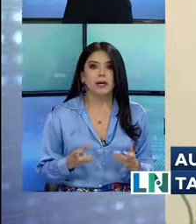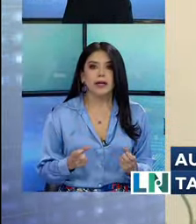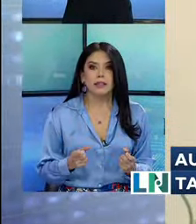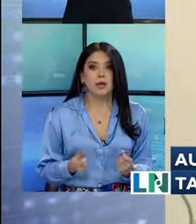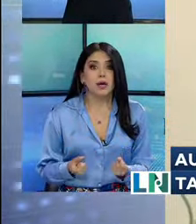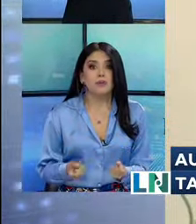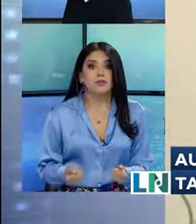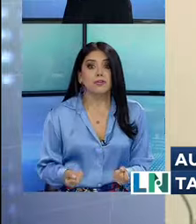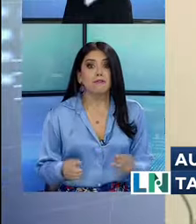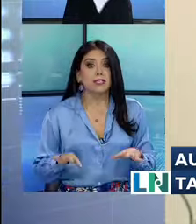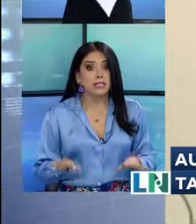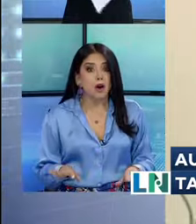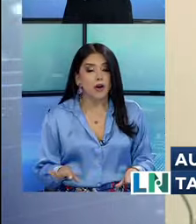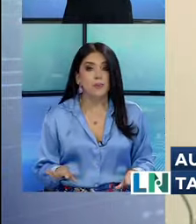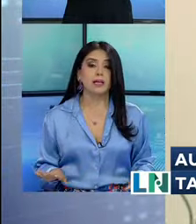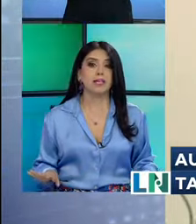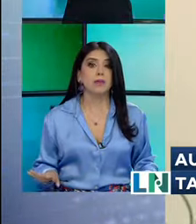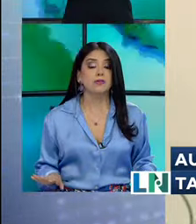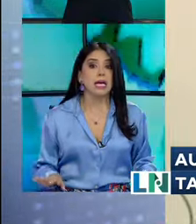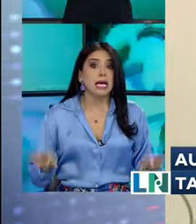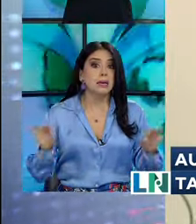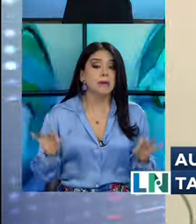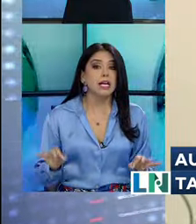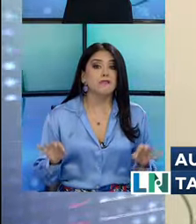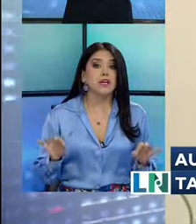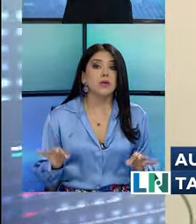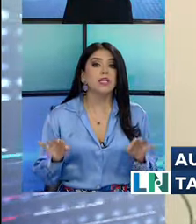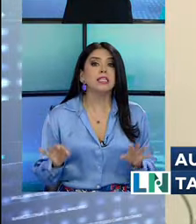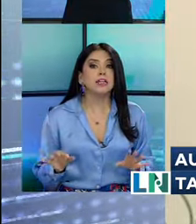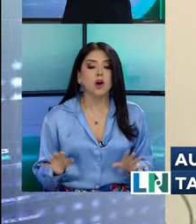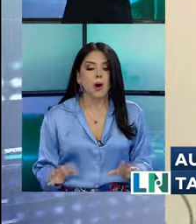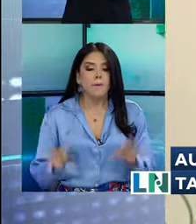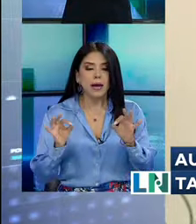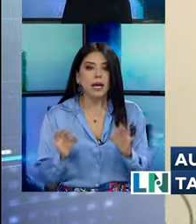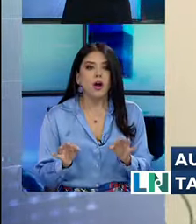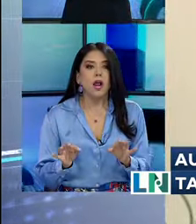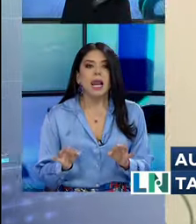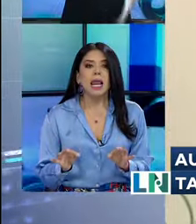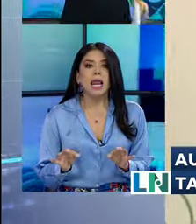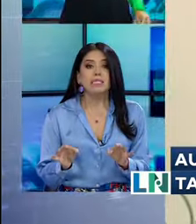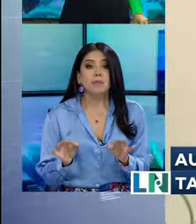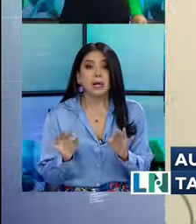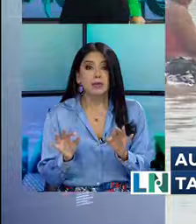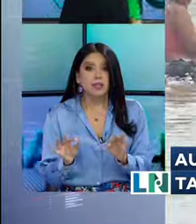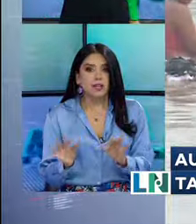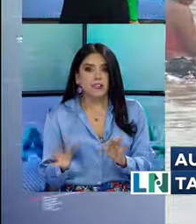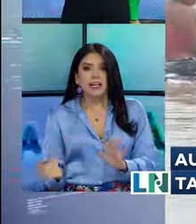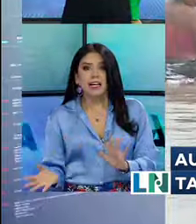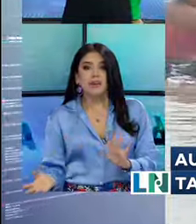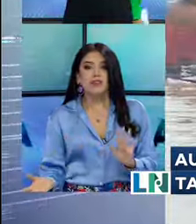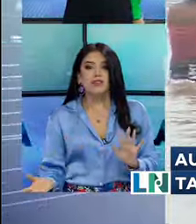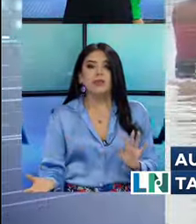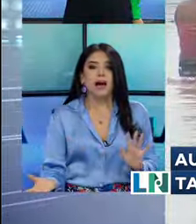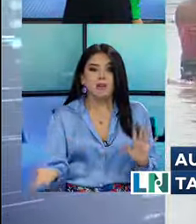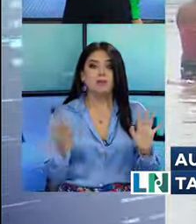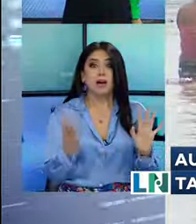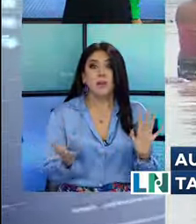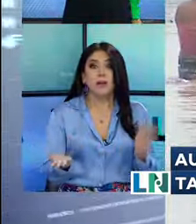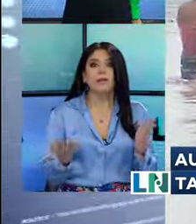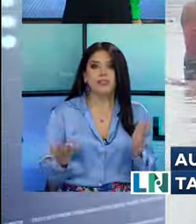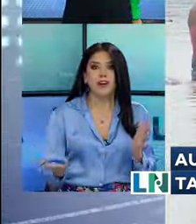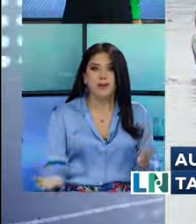maneras es una cuestión difícil ahora porque estamos en pleno fenómeno del Niño. O sea que ya pero las orquídeas no se las inunda. Previsiones tenían que haberse tomado, o sea,